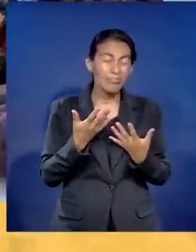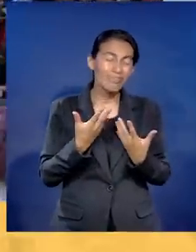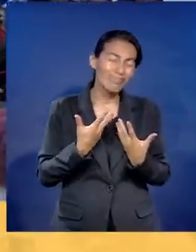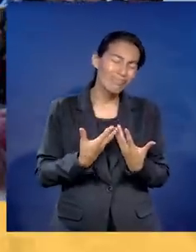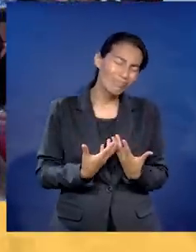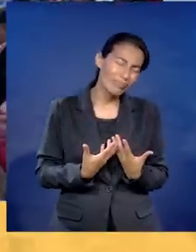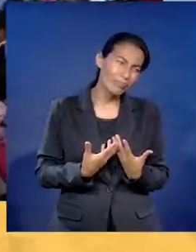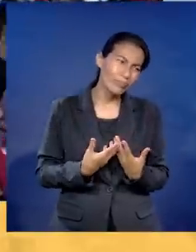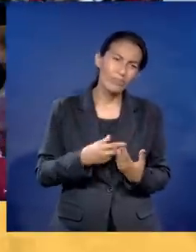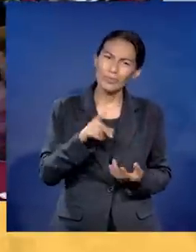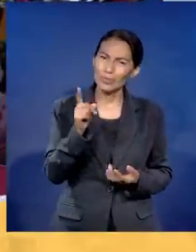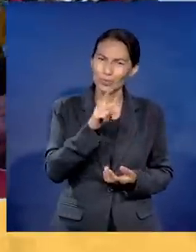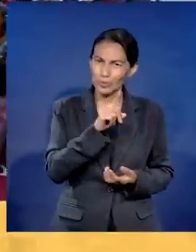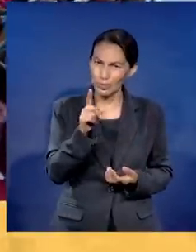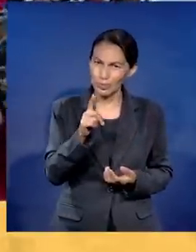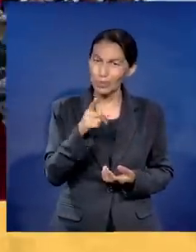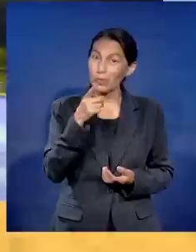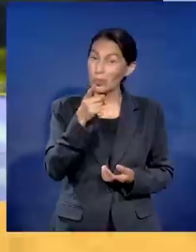No.